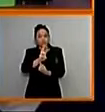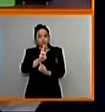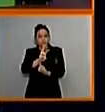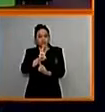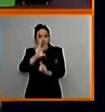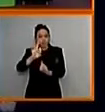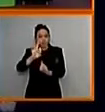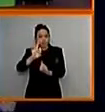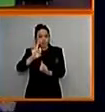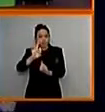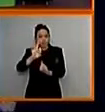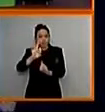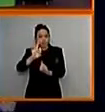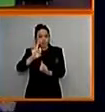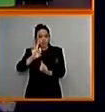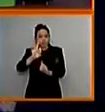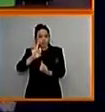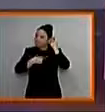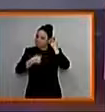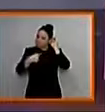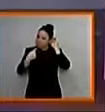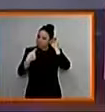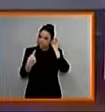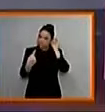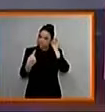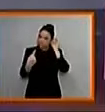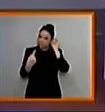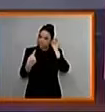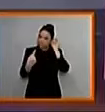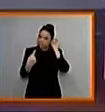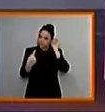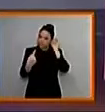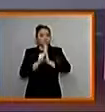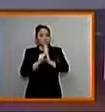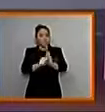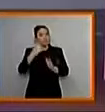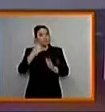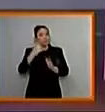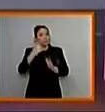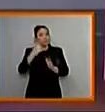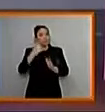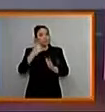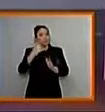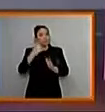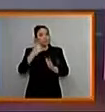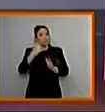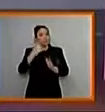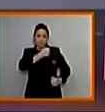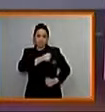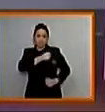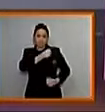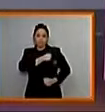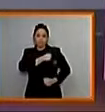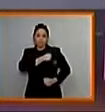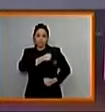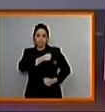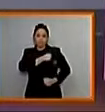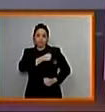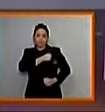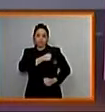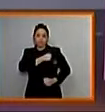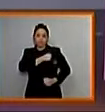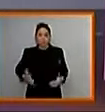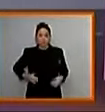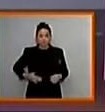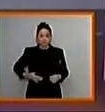9. Número ganador para la diaria 69 con su símbolo de sueño soldado. En el cuadro del cuerpo lo pueden ubicar por los